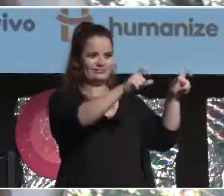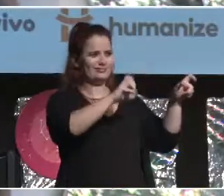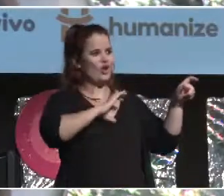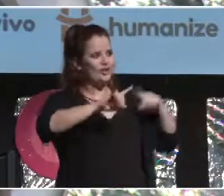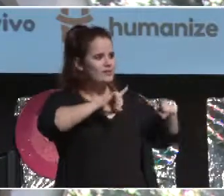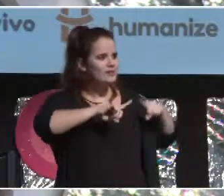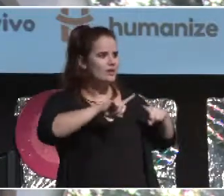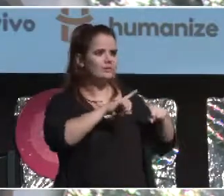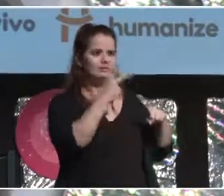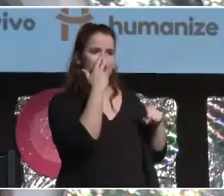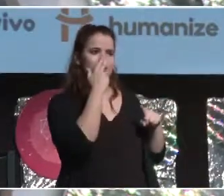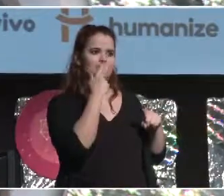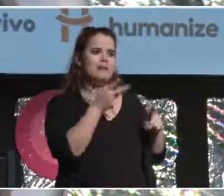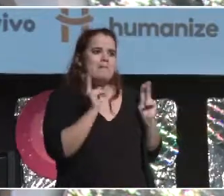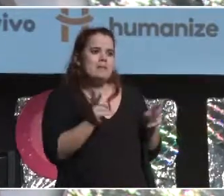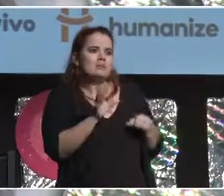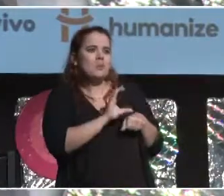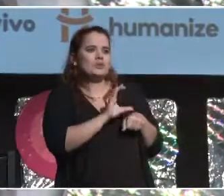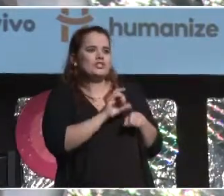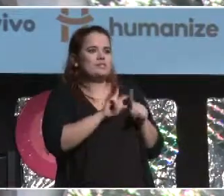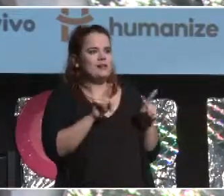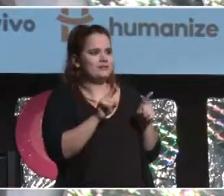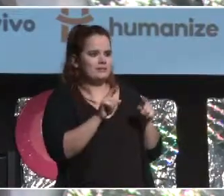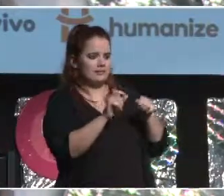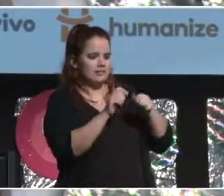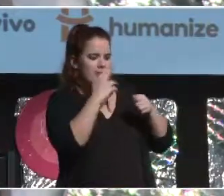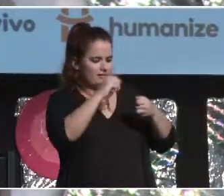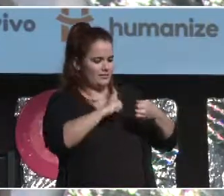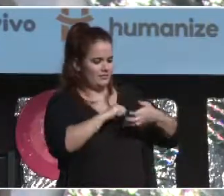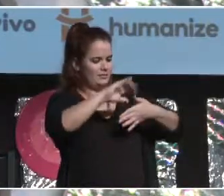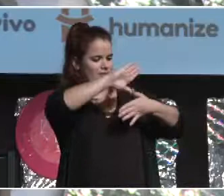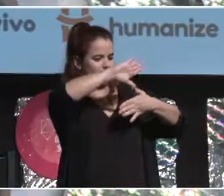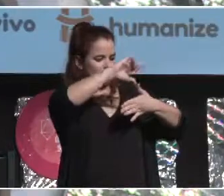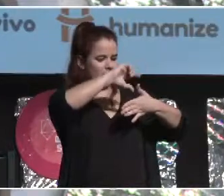en el mismo continente, en el área suramericana, a veces no